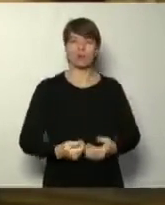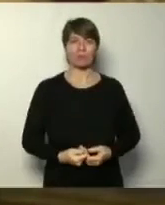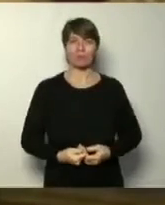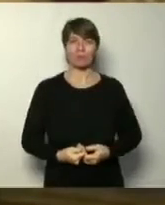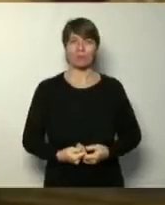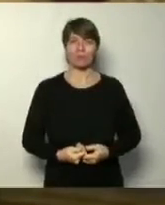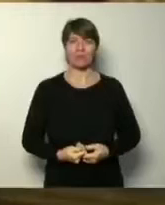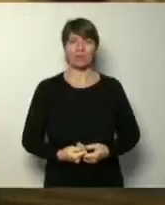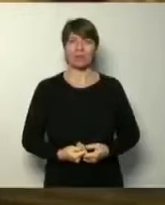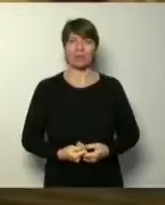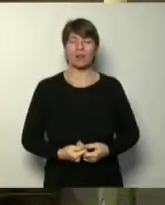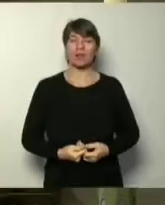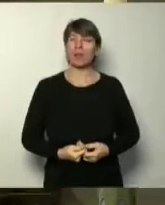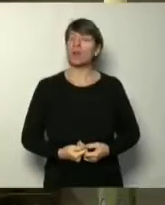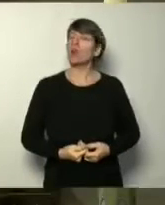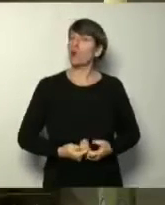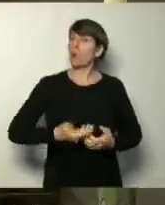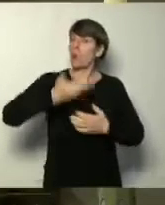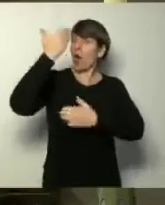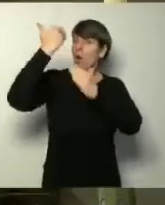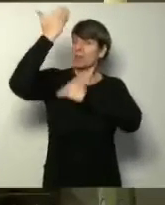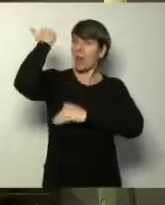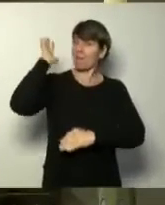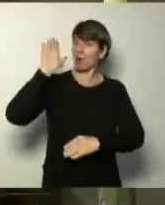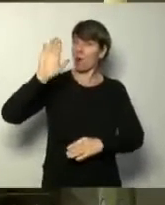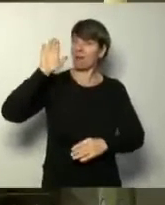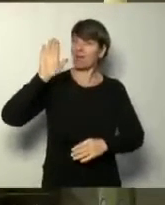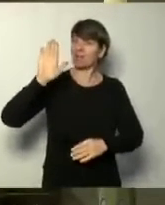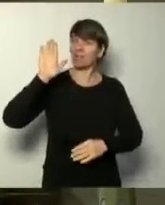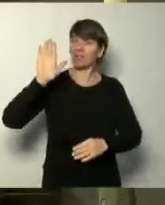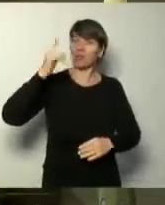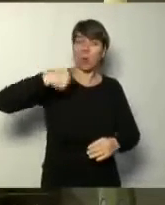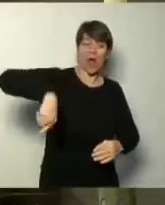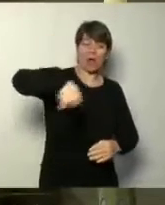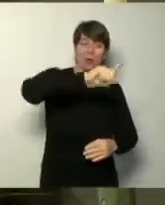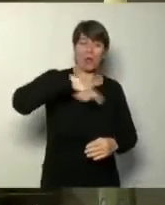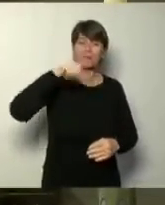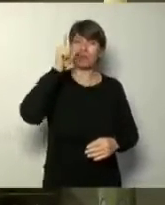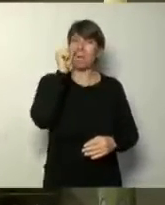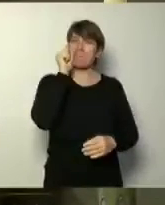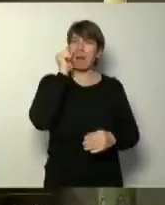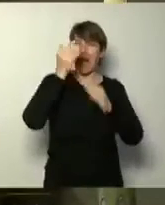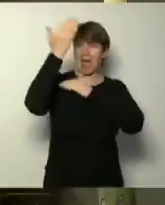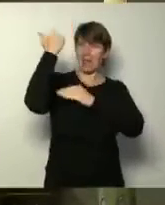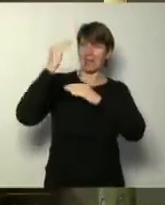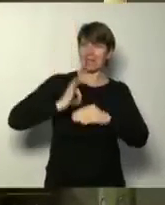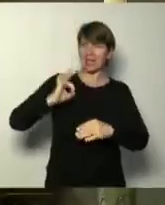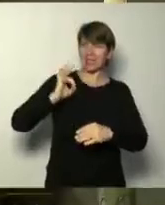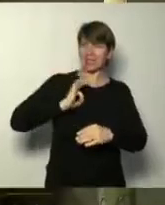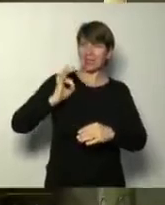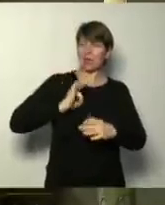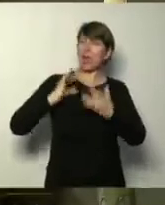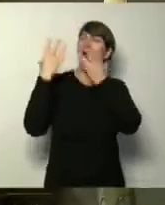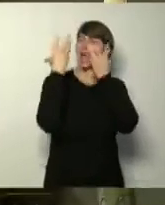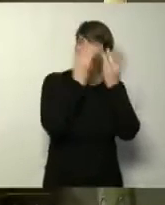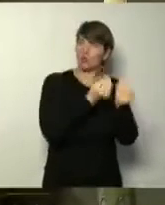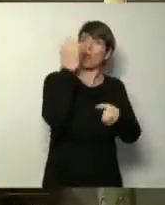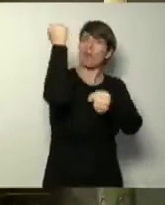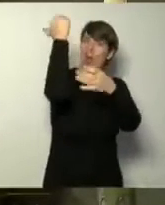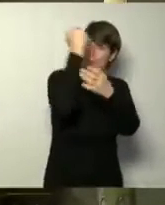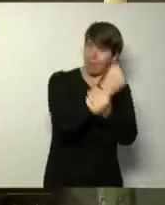misericordia, como lo había prometido a nuestros padres, en favor